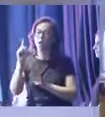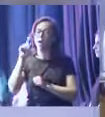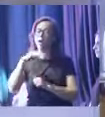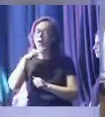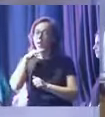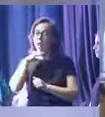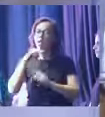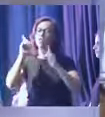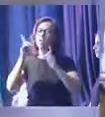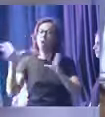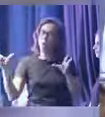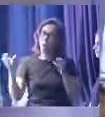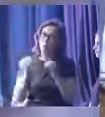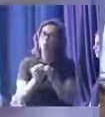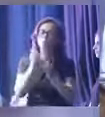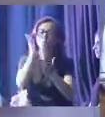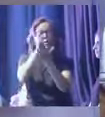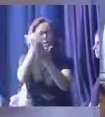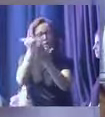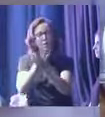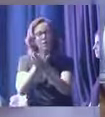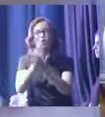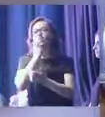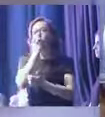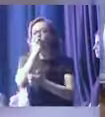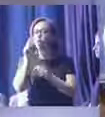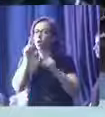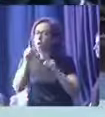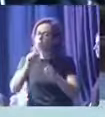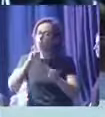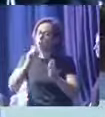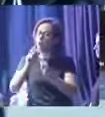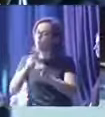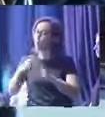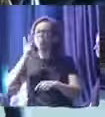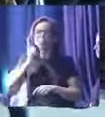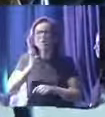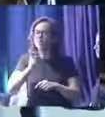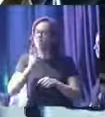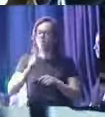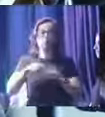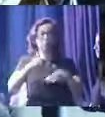de San José. Esto todo es el cambio que tenemos que procesar.